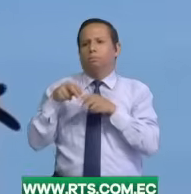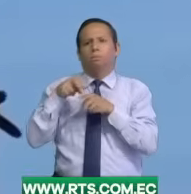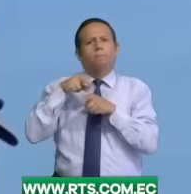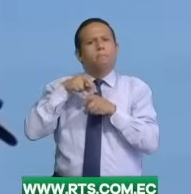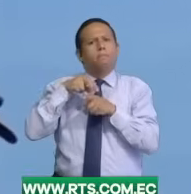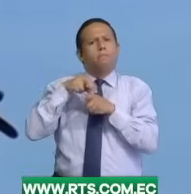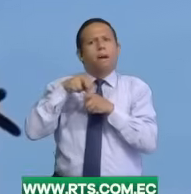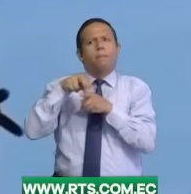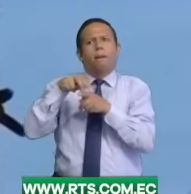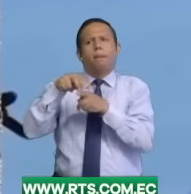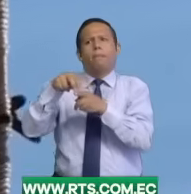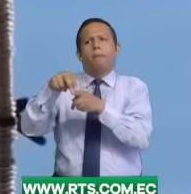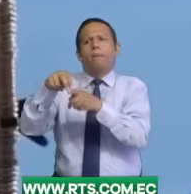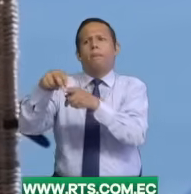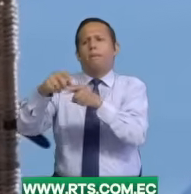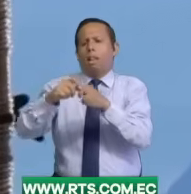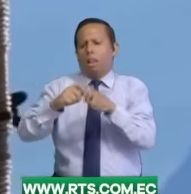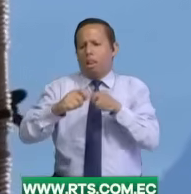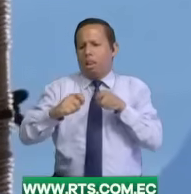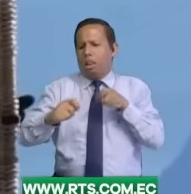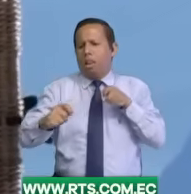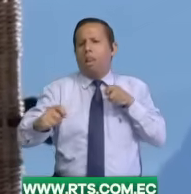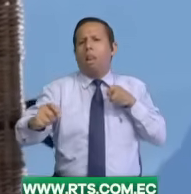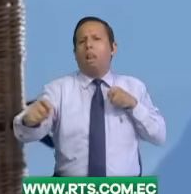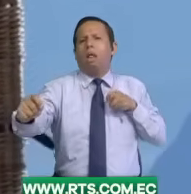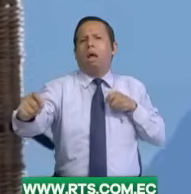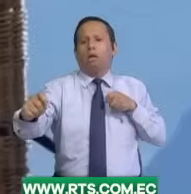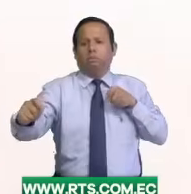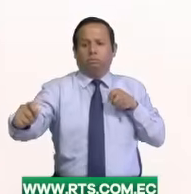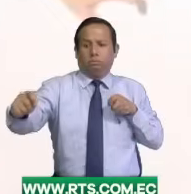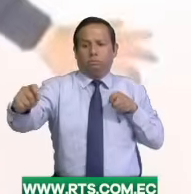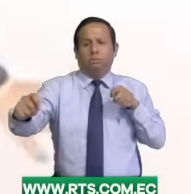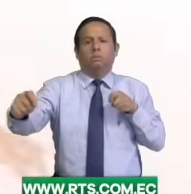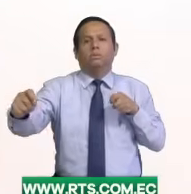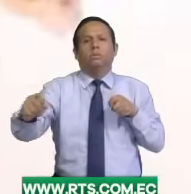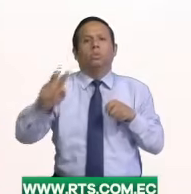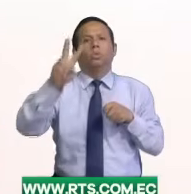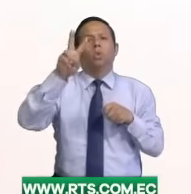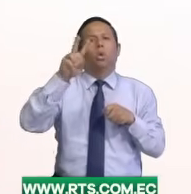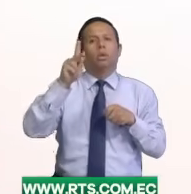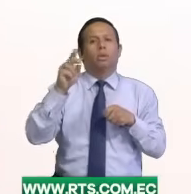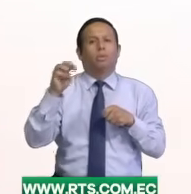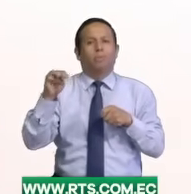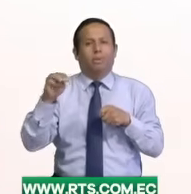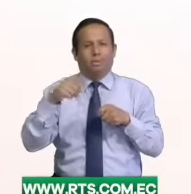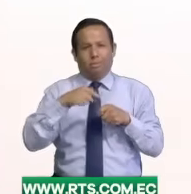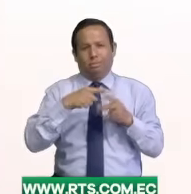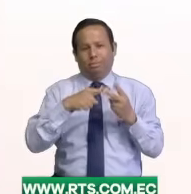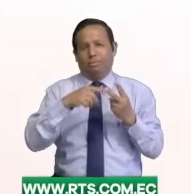distancia más larga del mundo en una cuerda floja, 2 kilómetros.